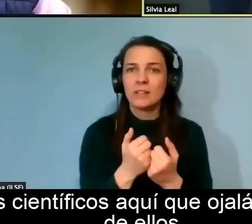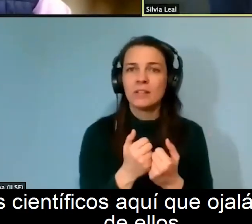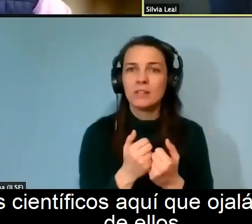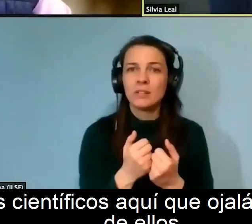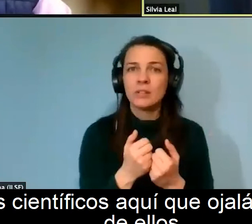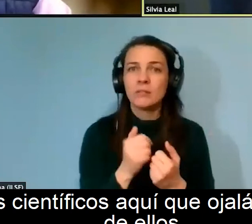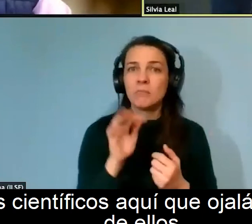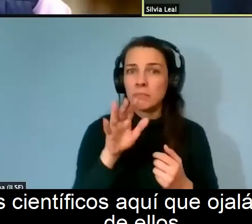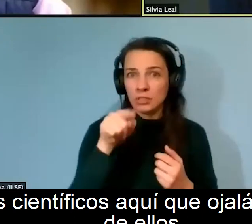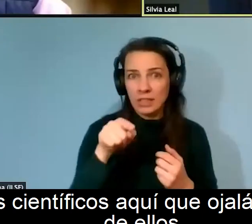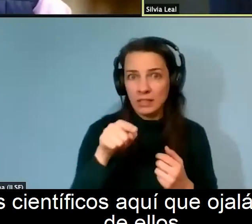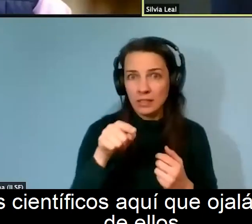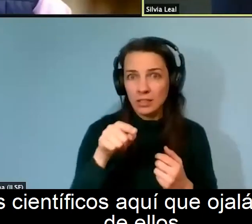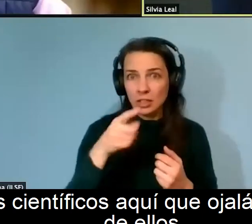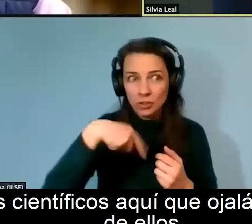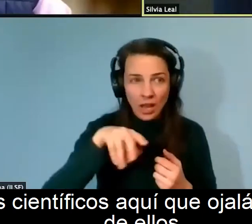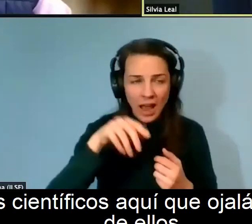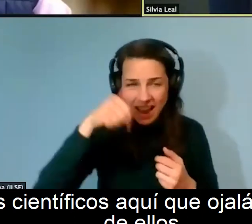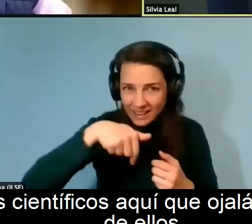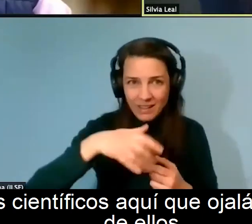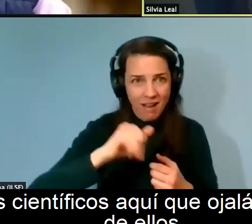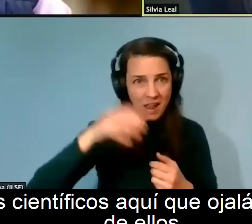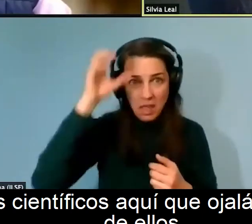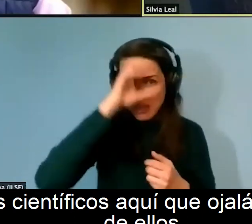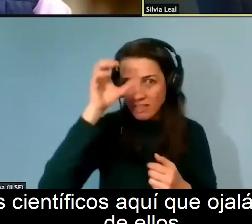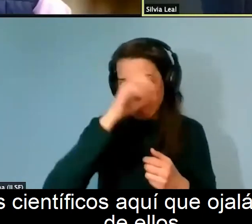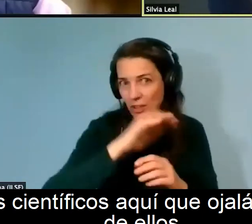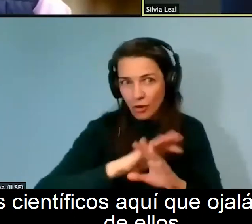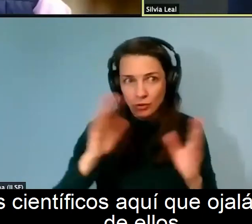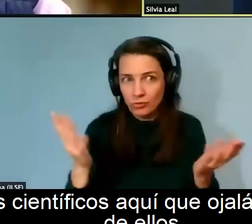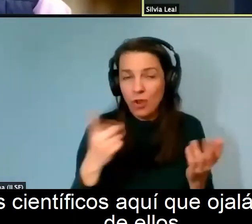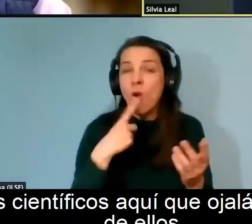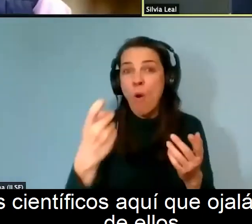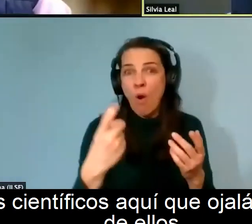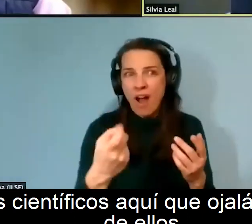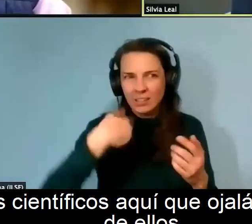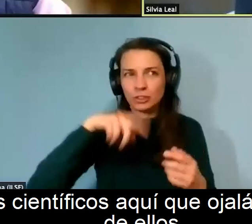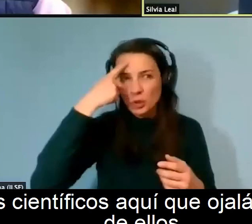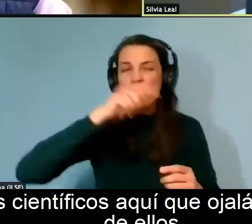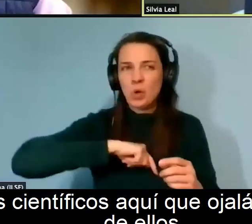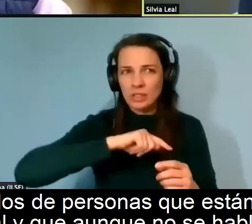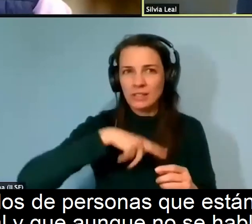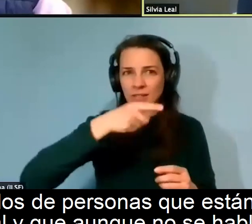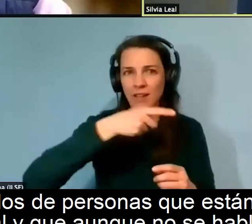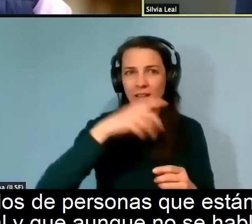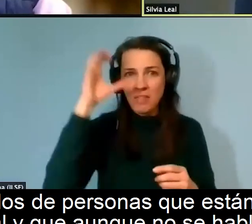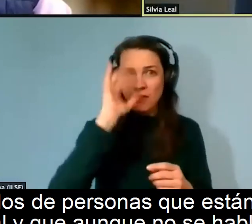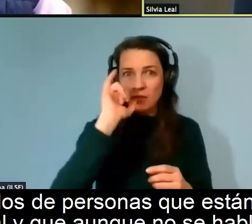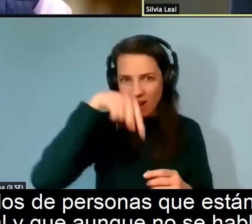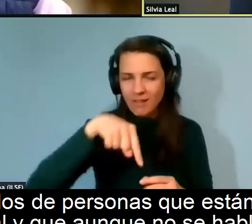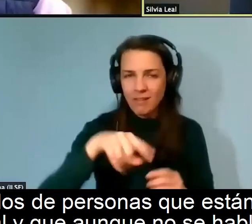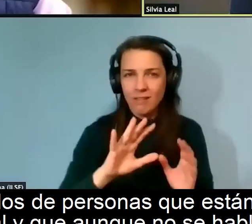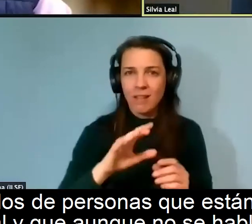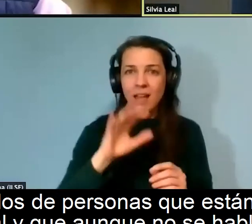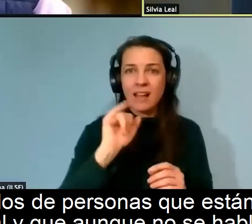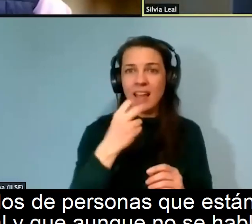Pero es que tenemos unos científicos aquí que ojalá fuéramos conscientes de ellos. Y bueno, aquí hay